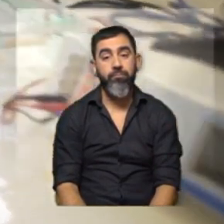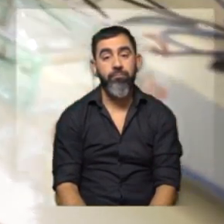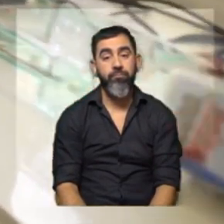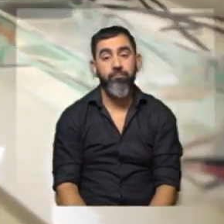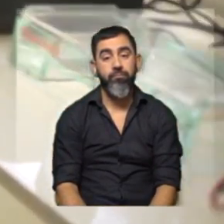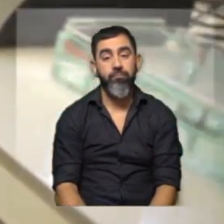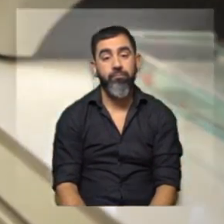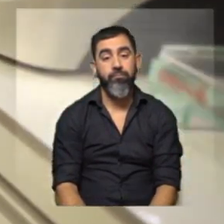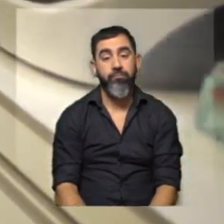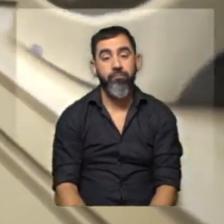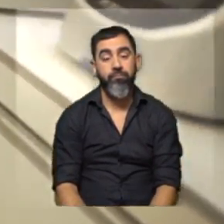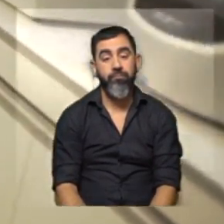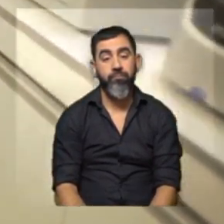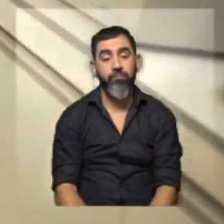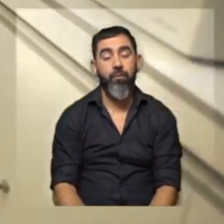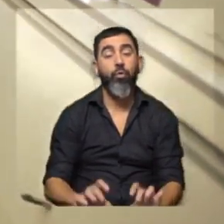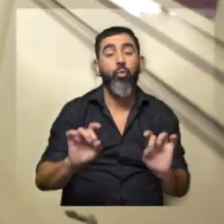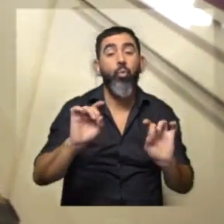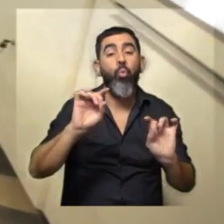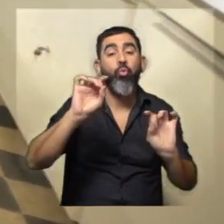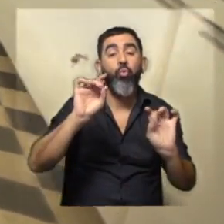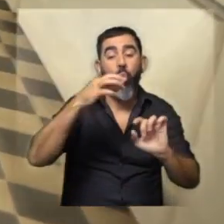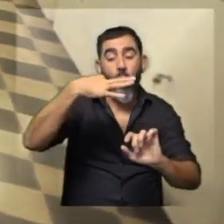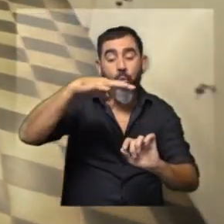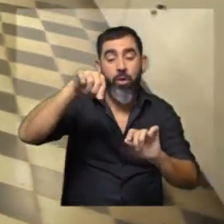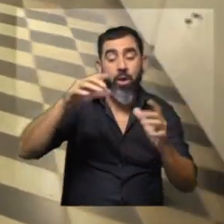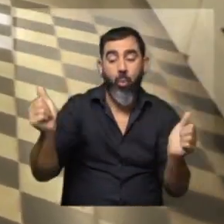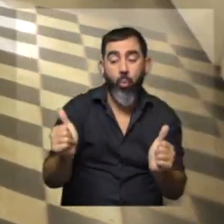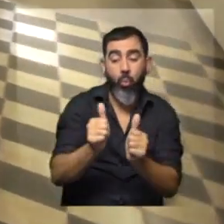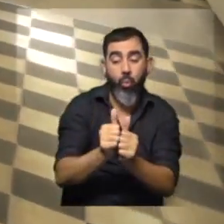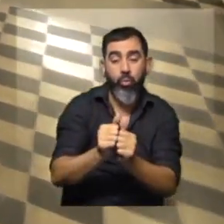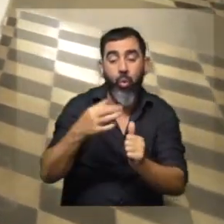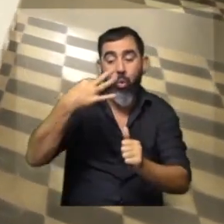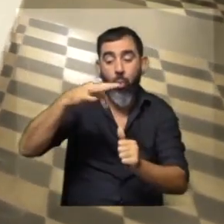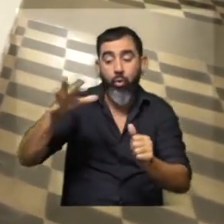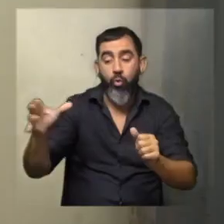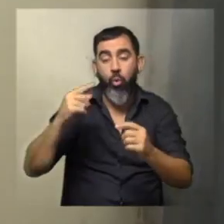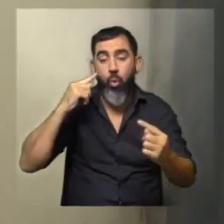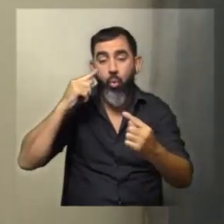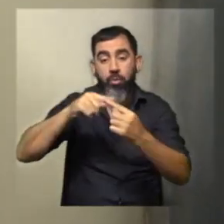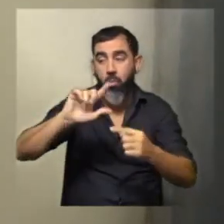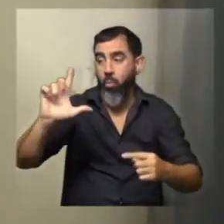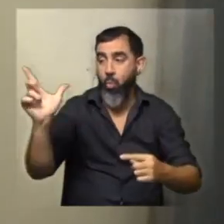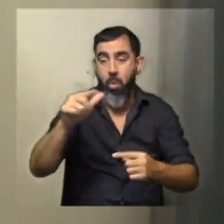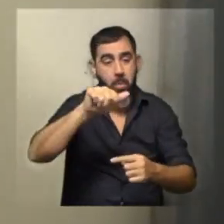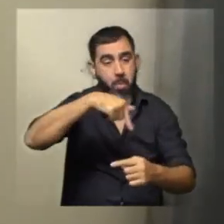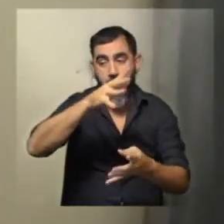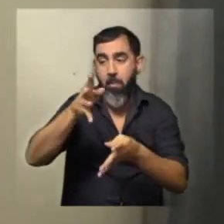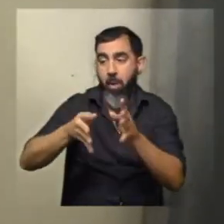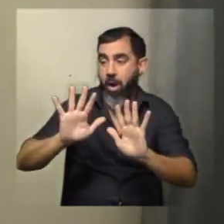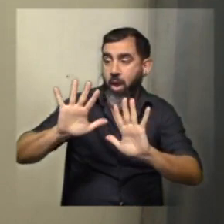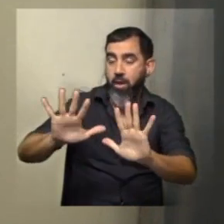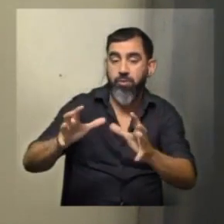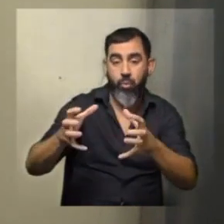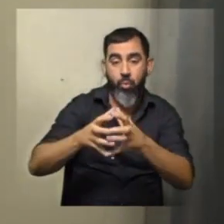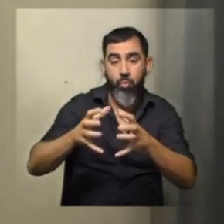Es único que estén juntos, es único que se dediquen a todos estos objetivos. No hay en la región otro equipo,